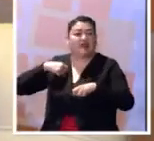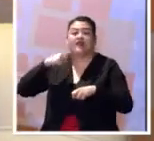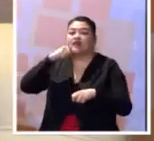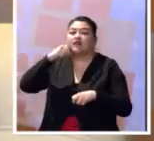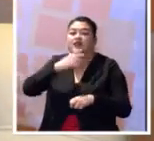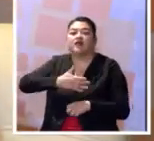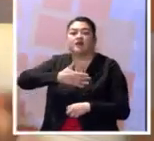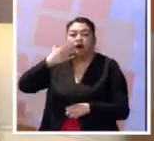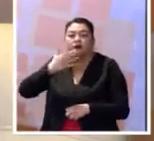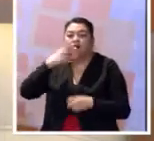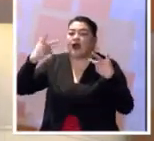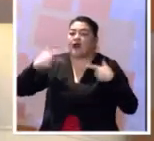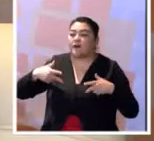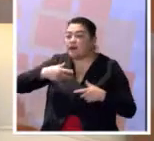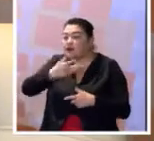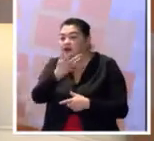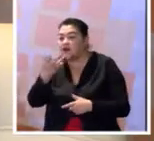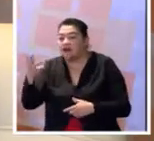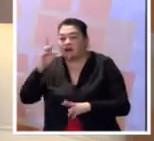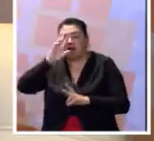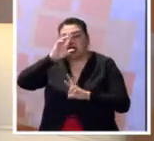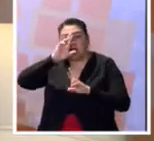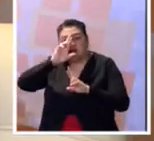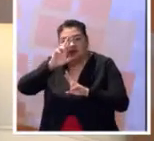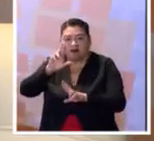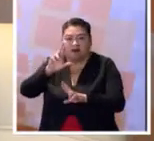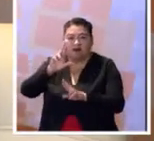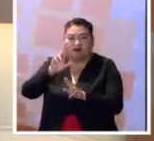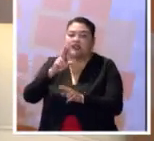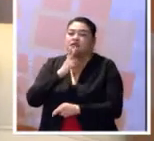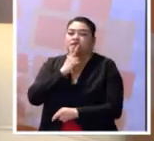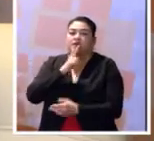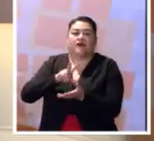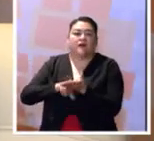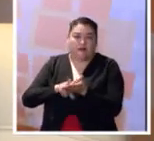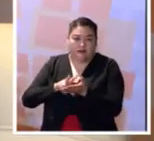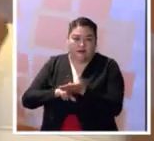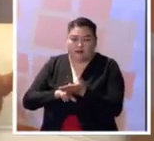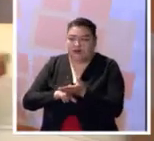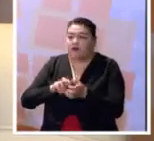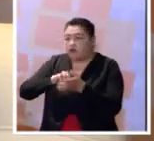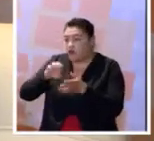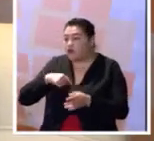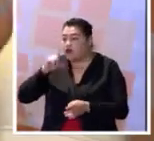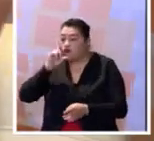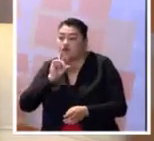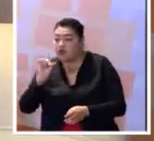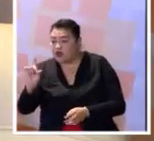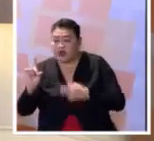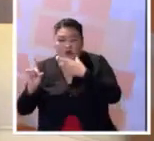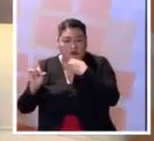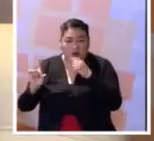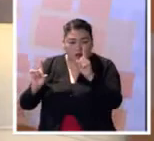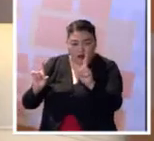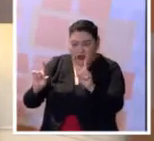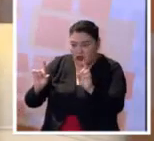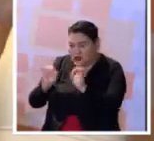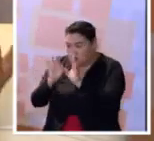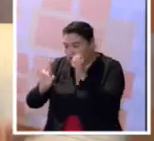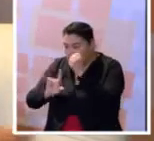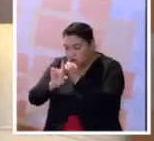de lo jurídico, seguir educándonos para identificar tratos diferenciados que pueden ser discriminatorios